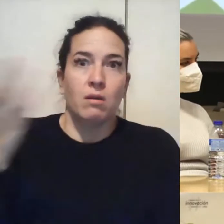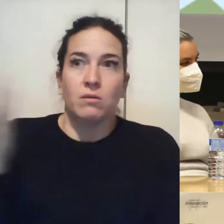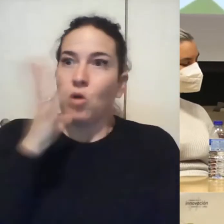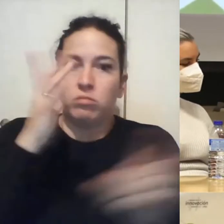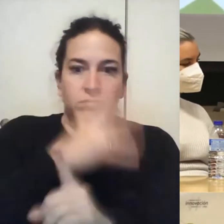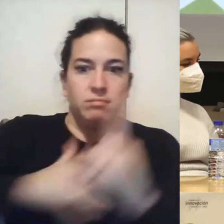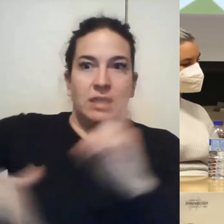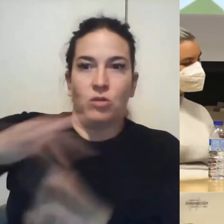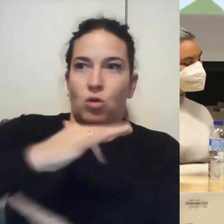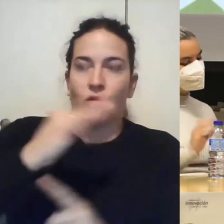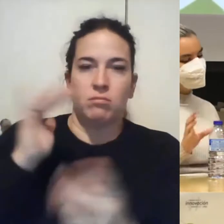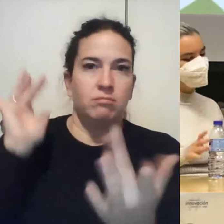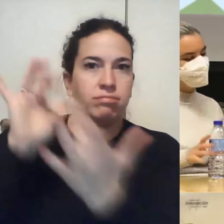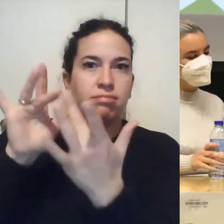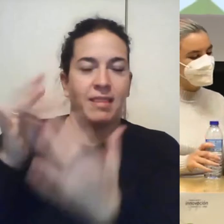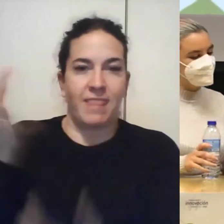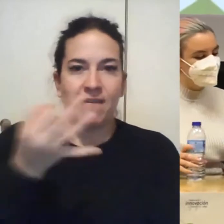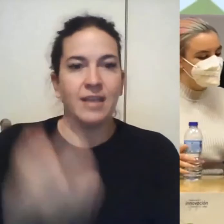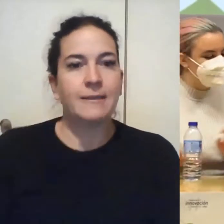alrededor.